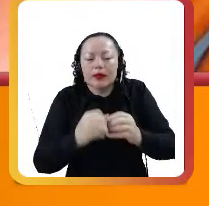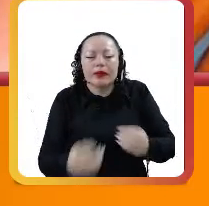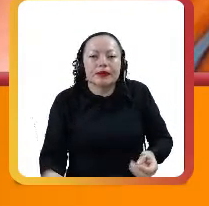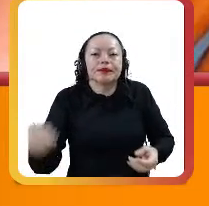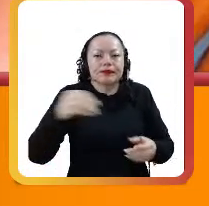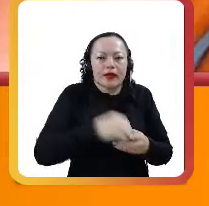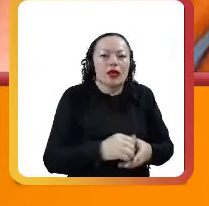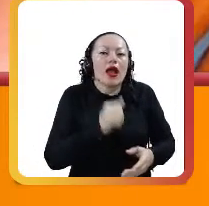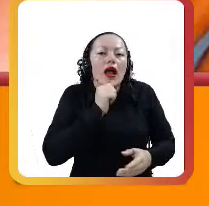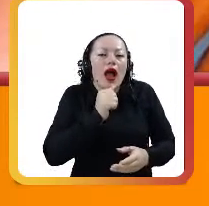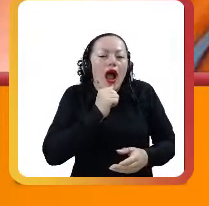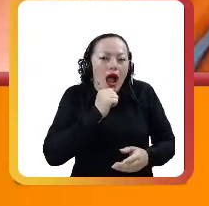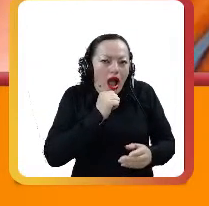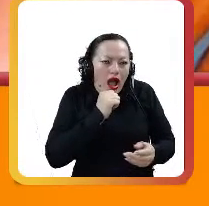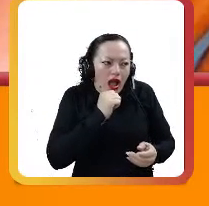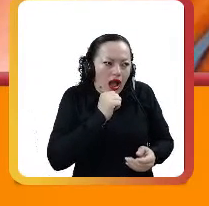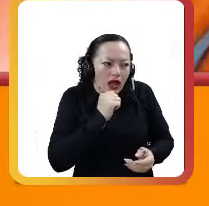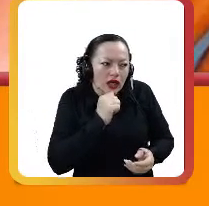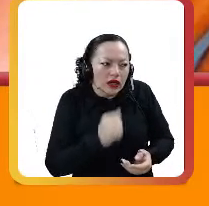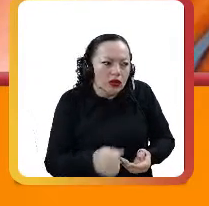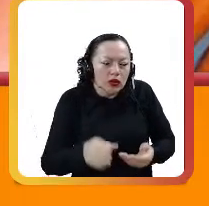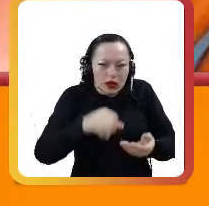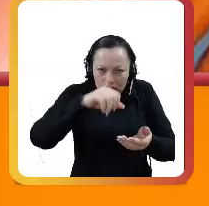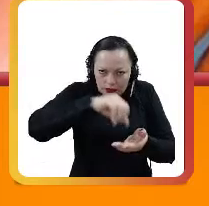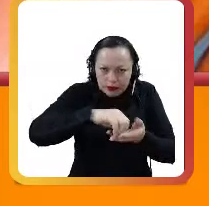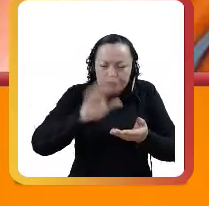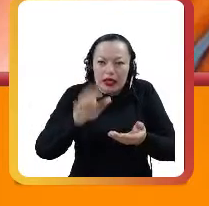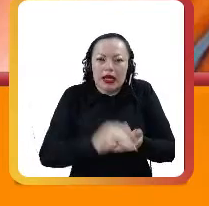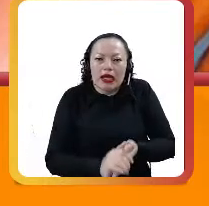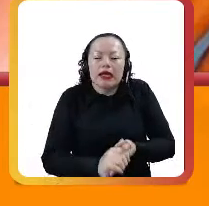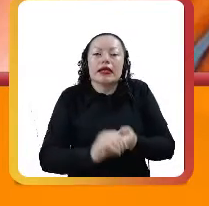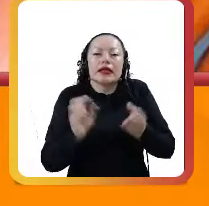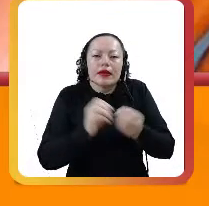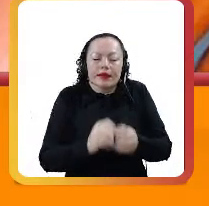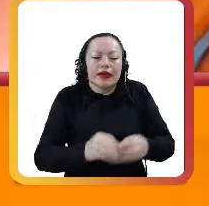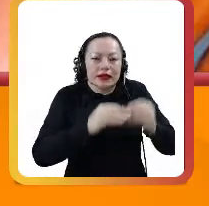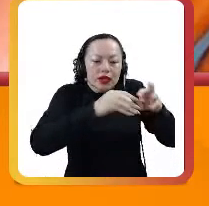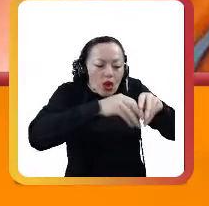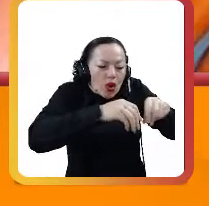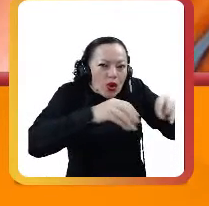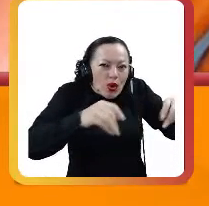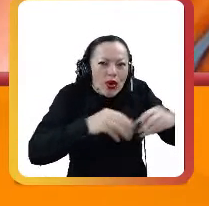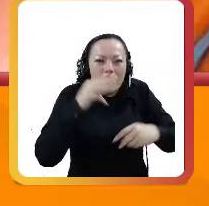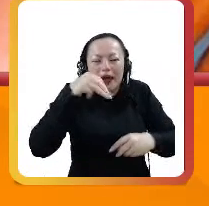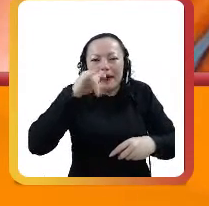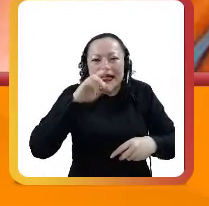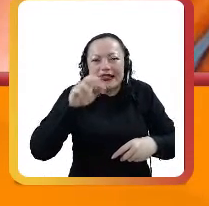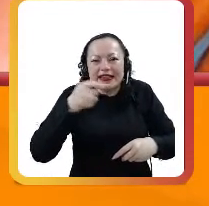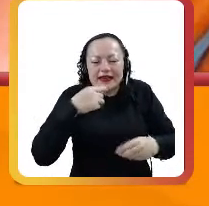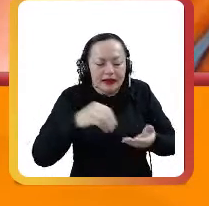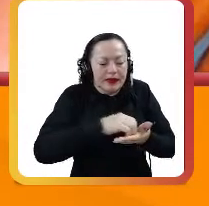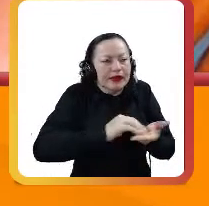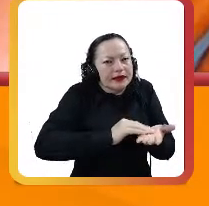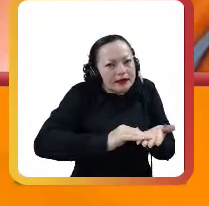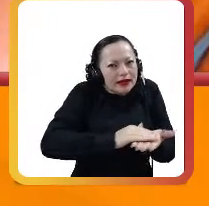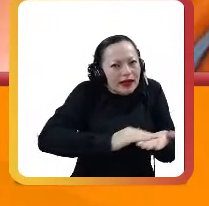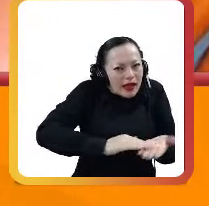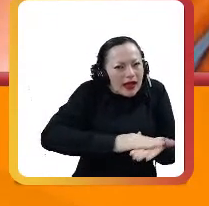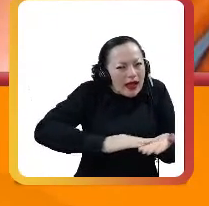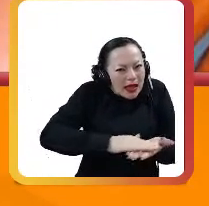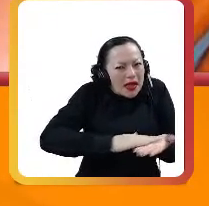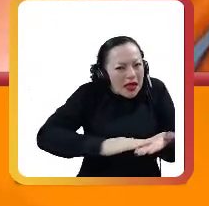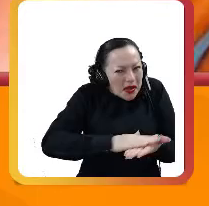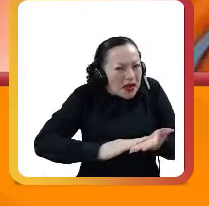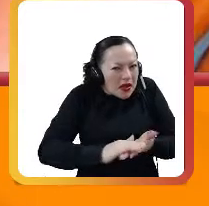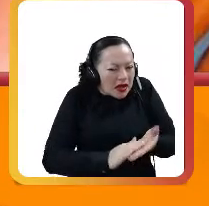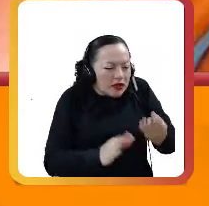el agua y agregarle la maicena. Cuando ya tenemos, esperamos a que se disuelva